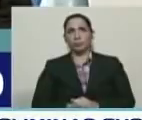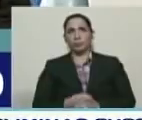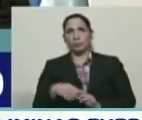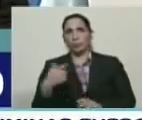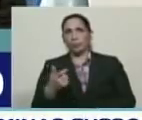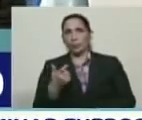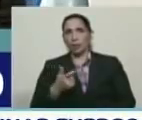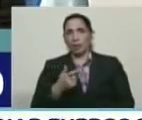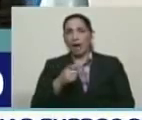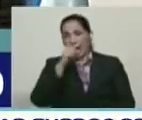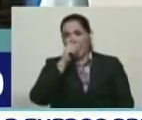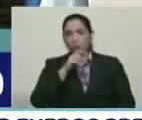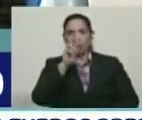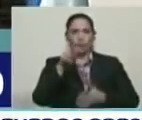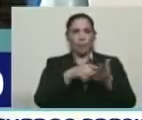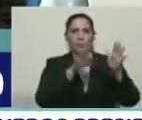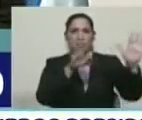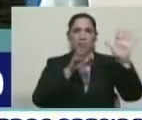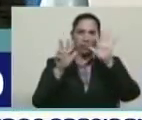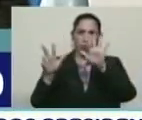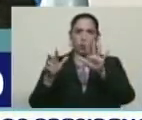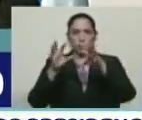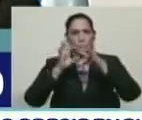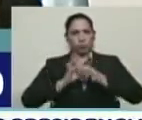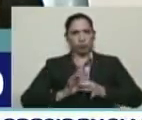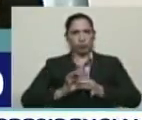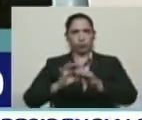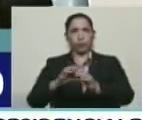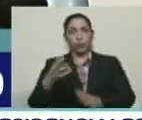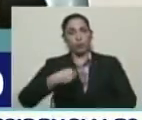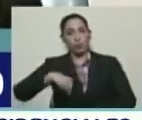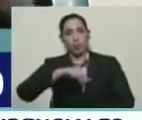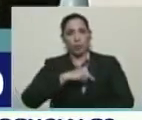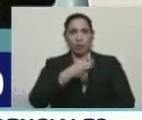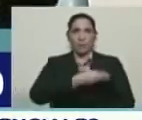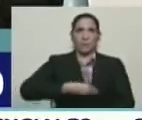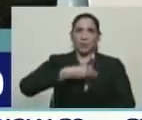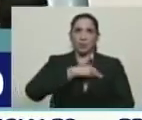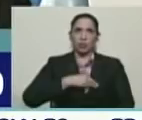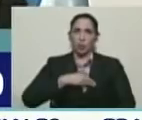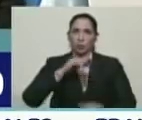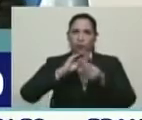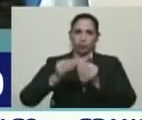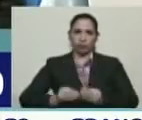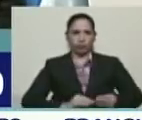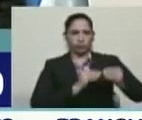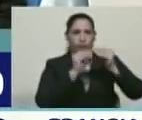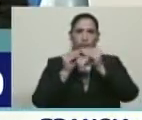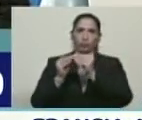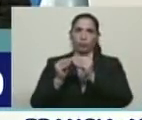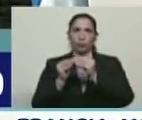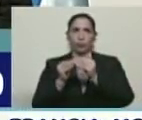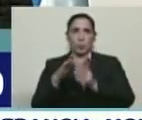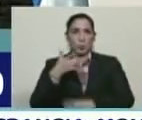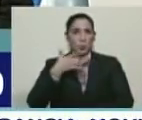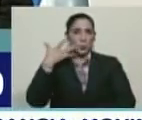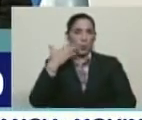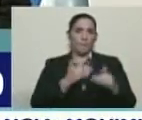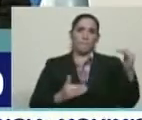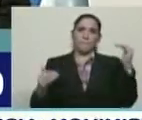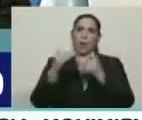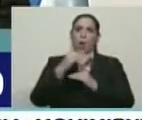de consolidación de nuestra gestión y de la recuperación del prestigio de un Ministerio